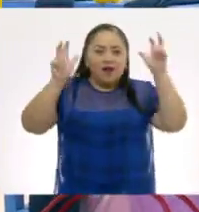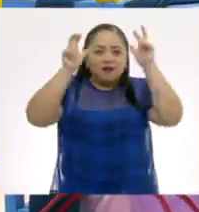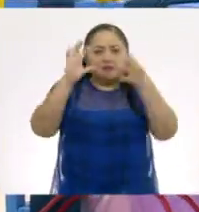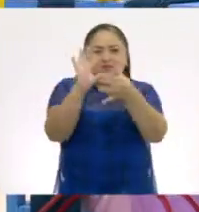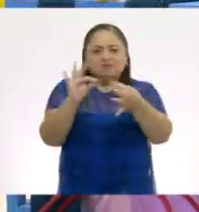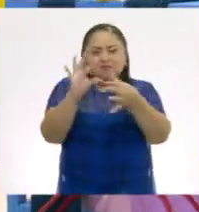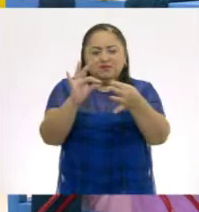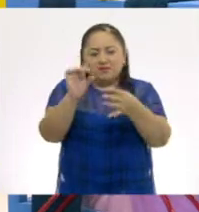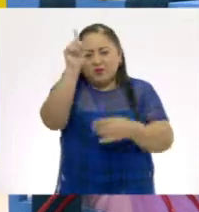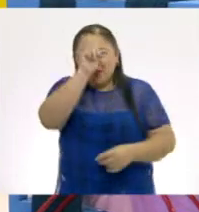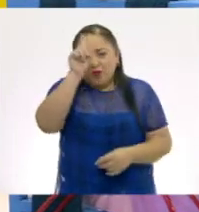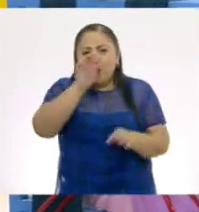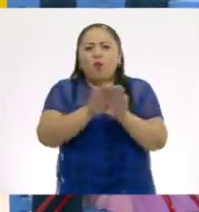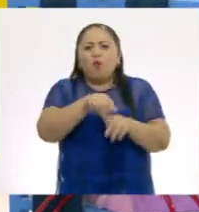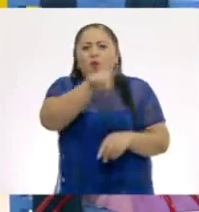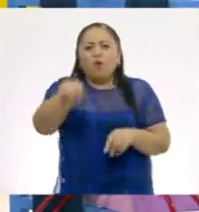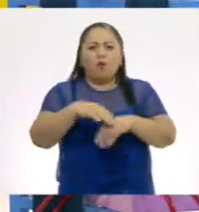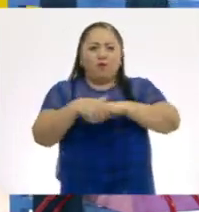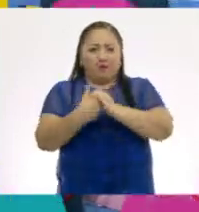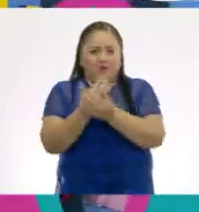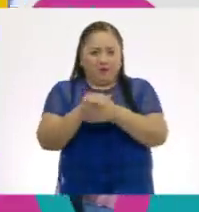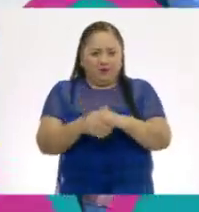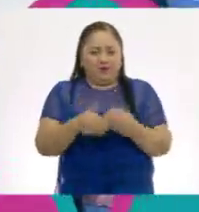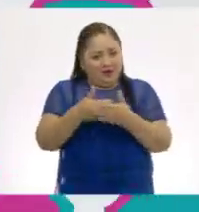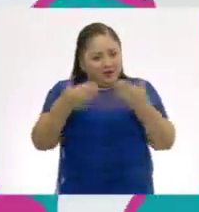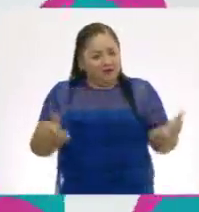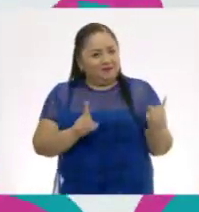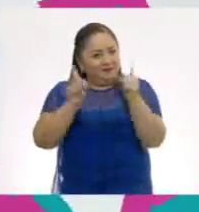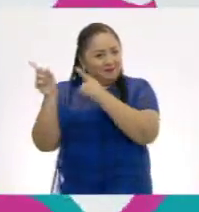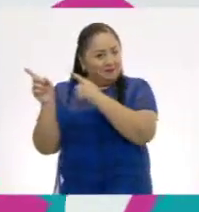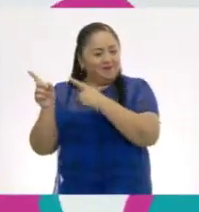muy importante de cómo lavarnos las manos. ¡Vamos con él!